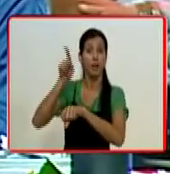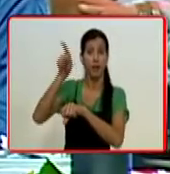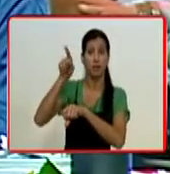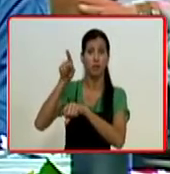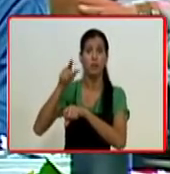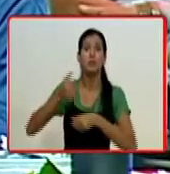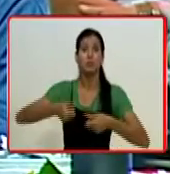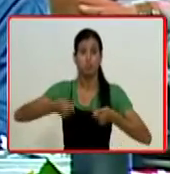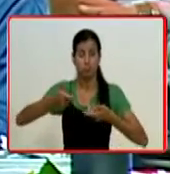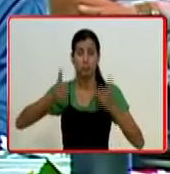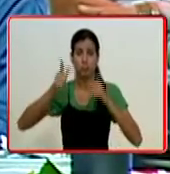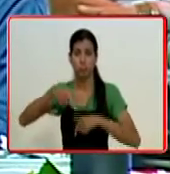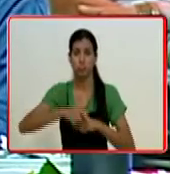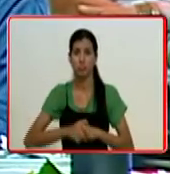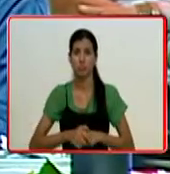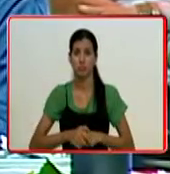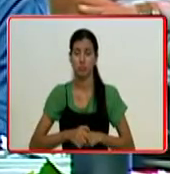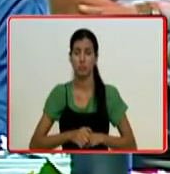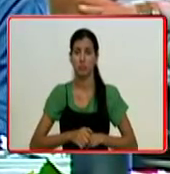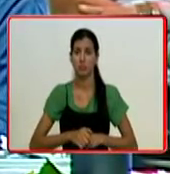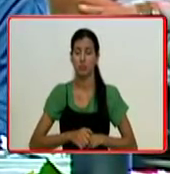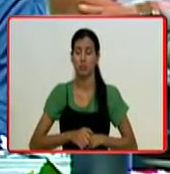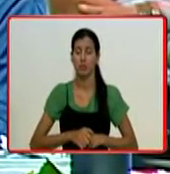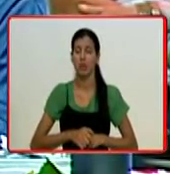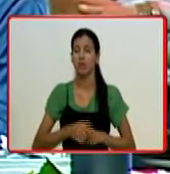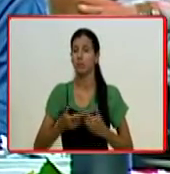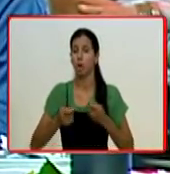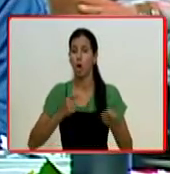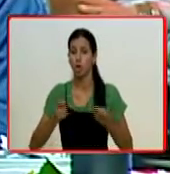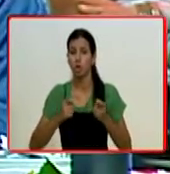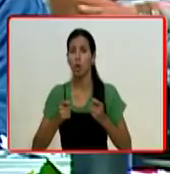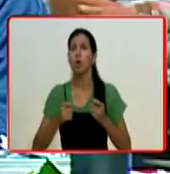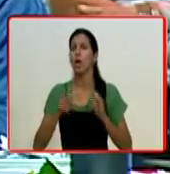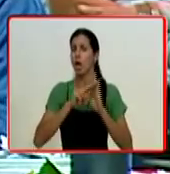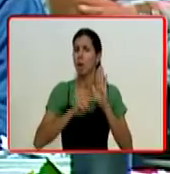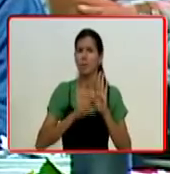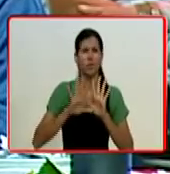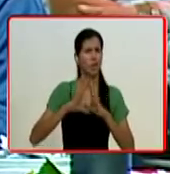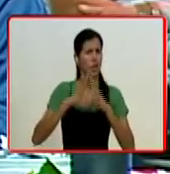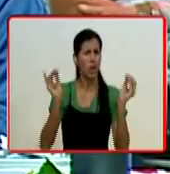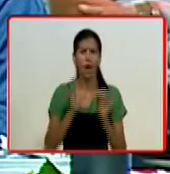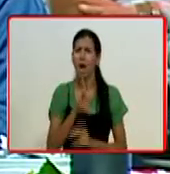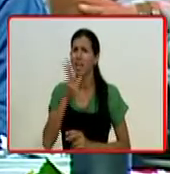desregularizar las medidas que protegían la estabilidad laboral, todo, un desastre, ¿ves?